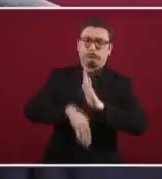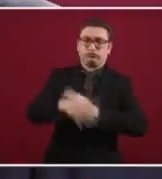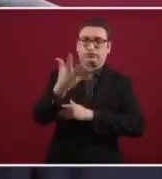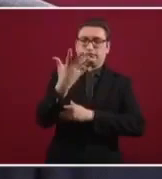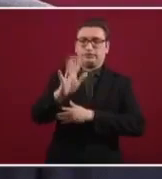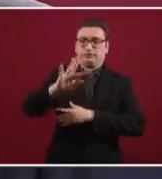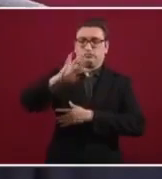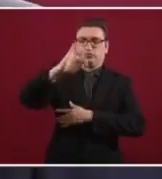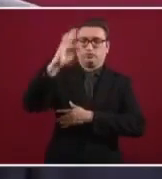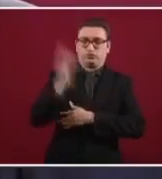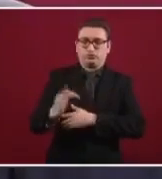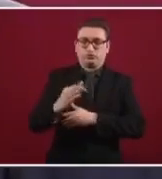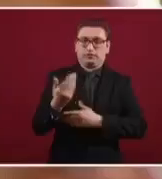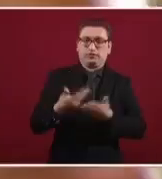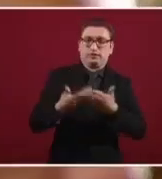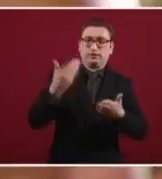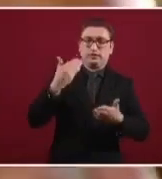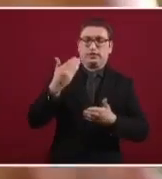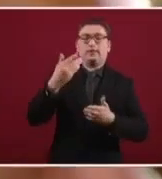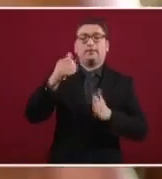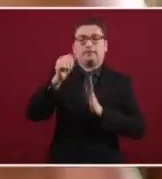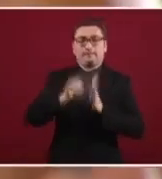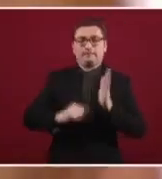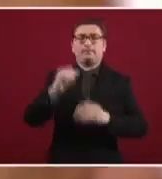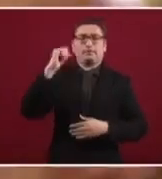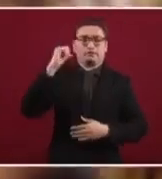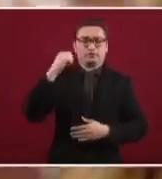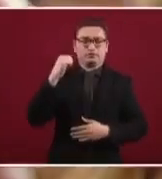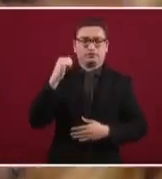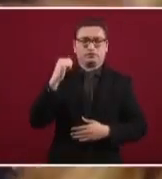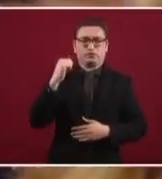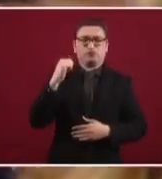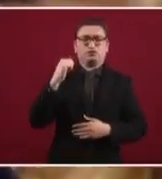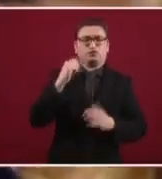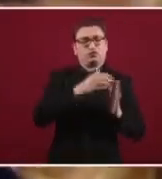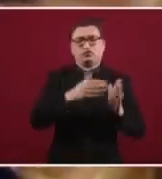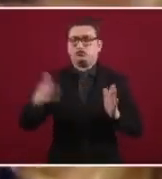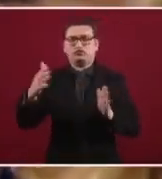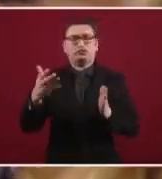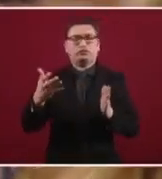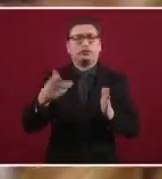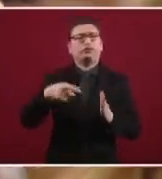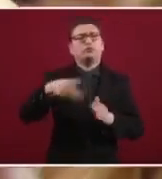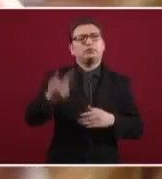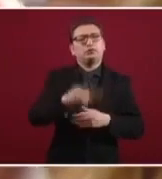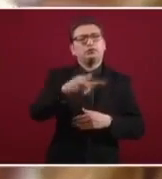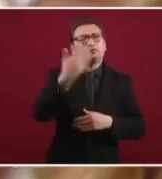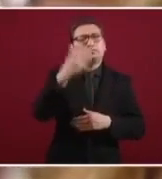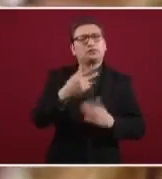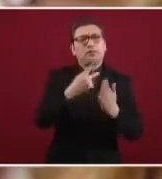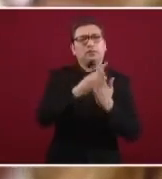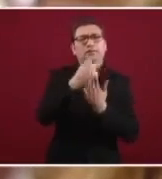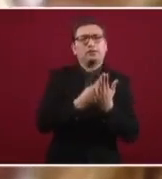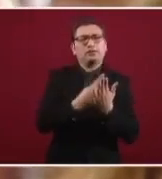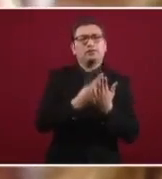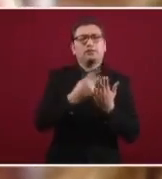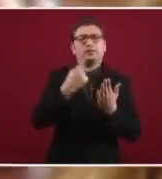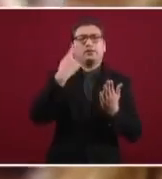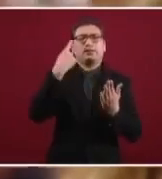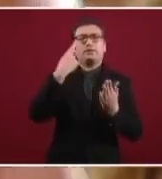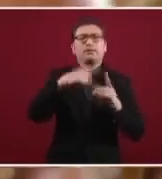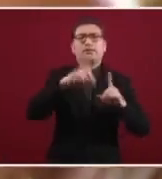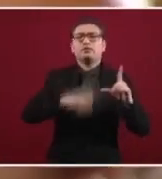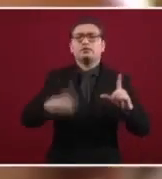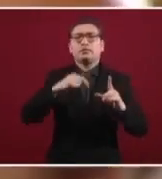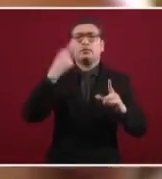10% desde el mes de agosto. Saber si ya tienen listo el Plan Nacional de